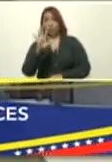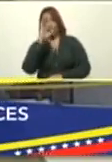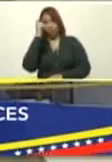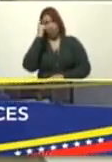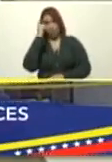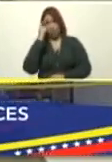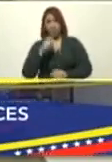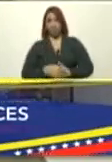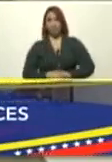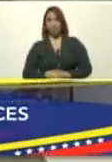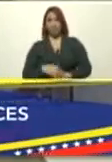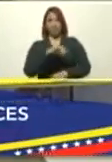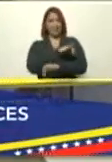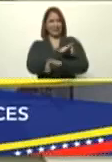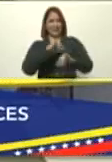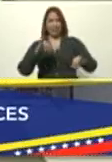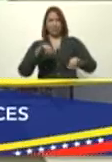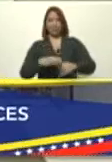Una vez que usted se